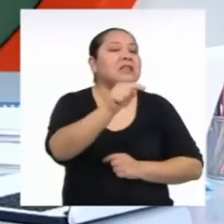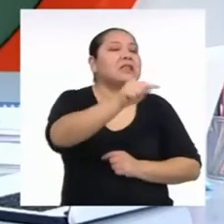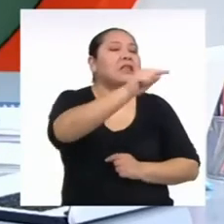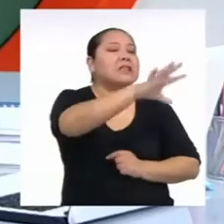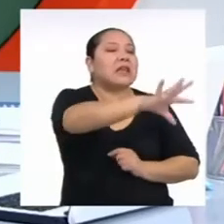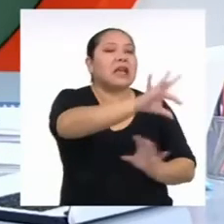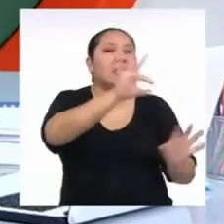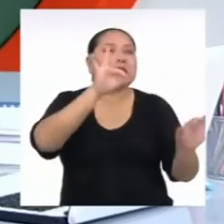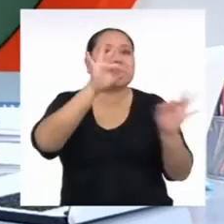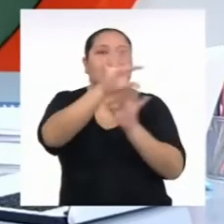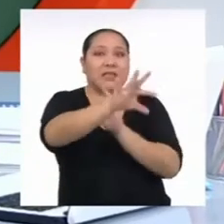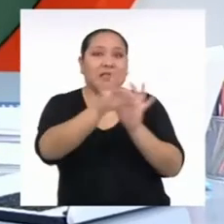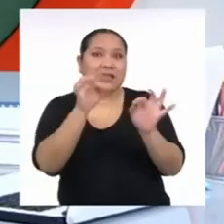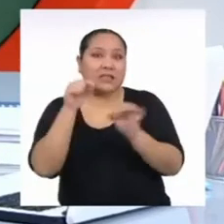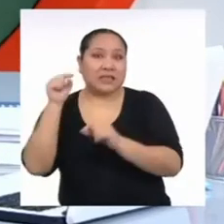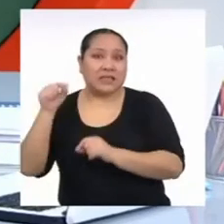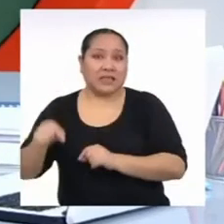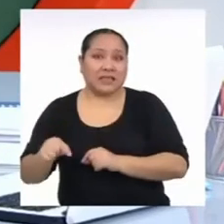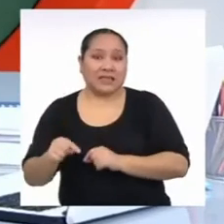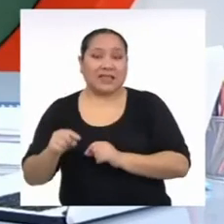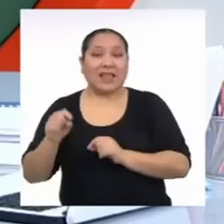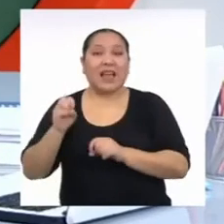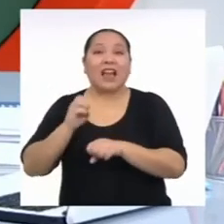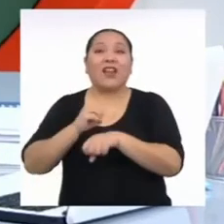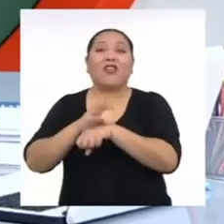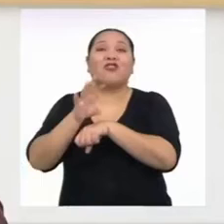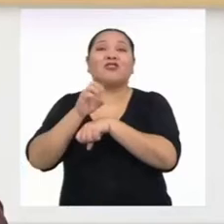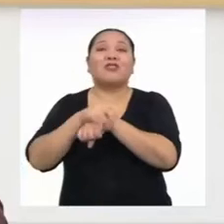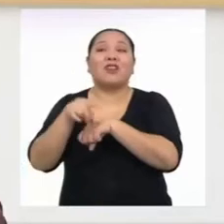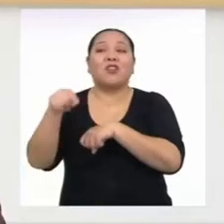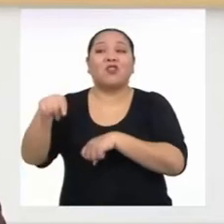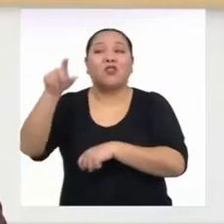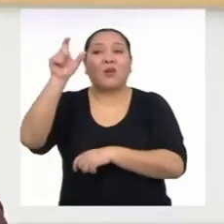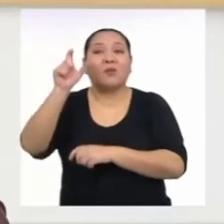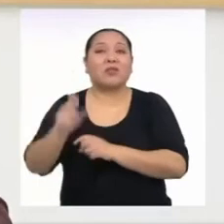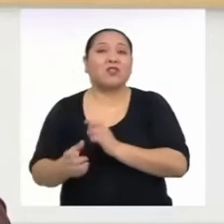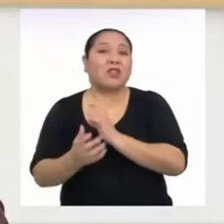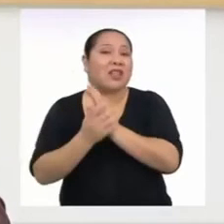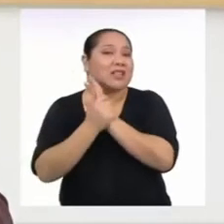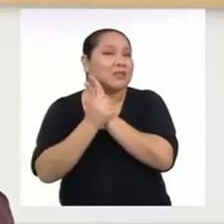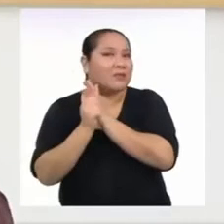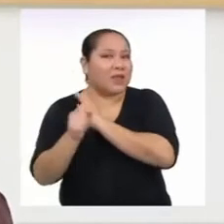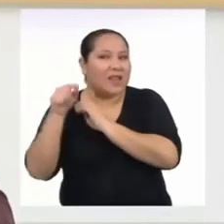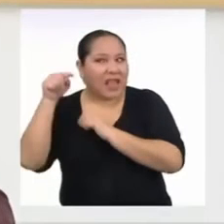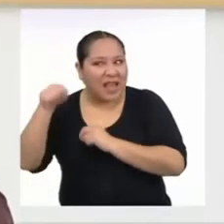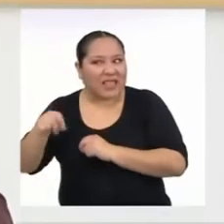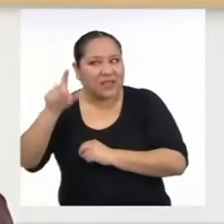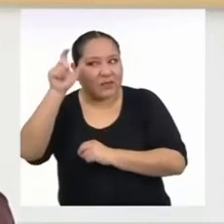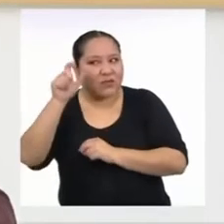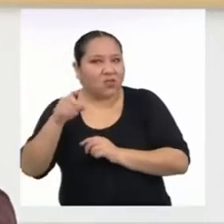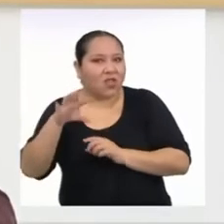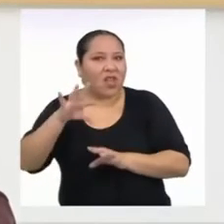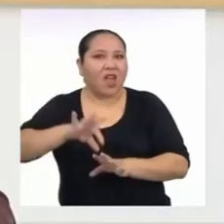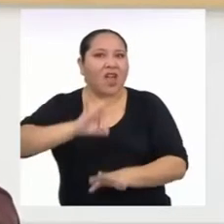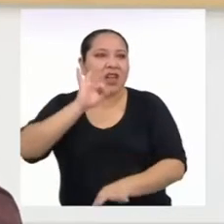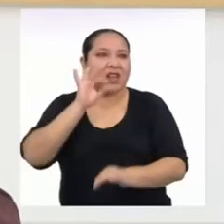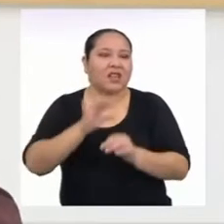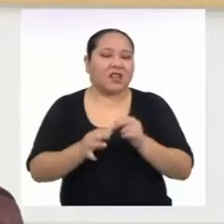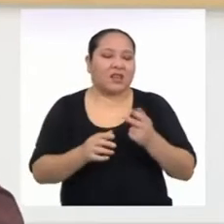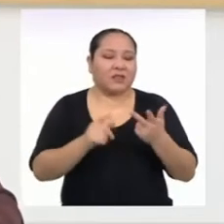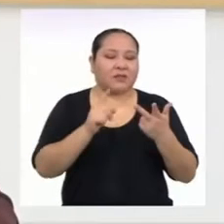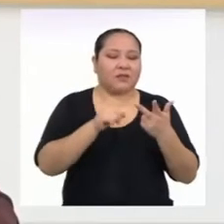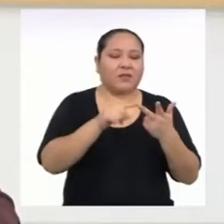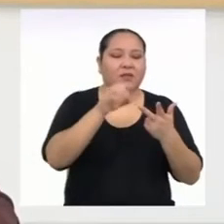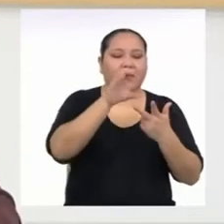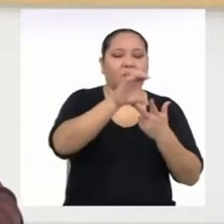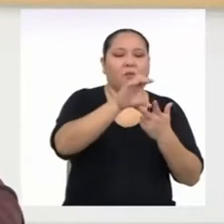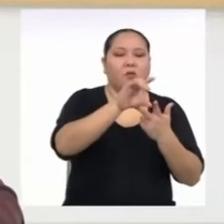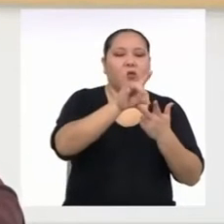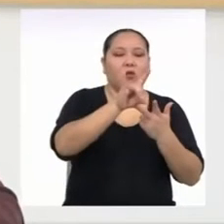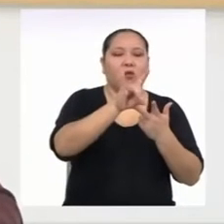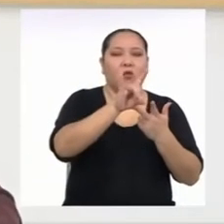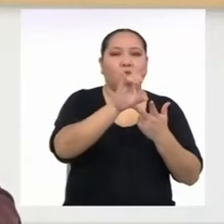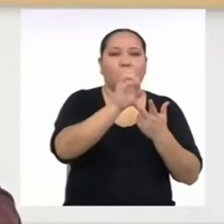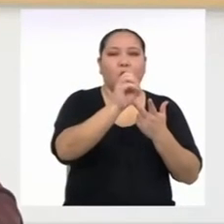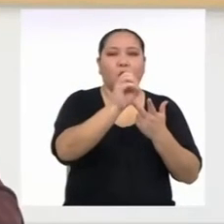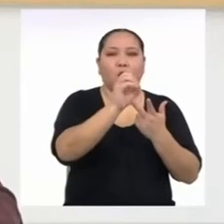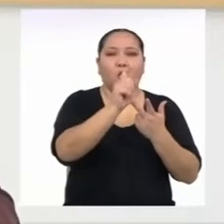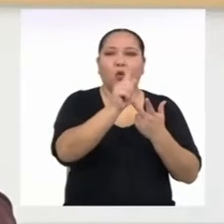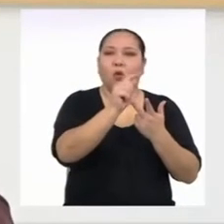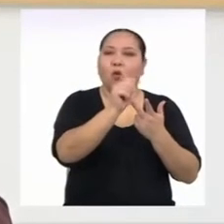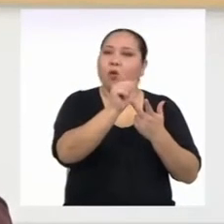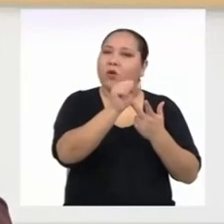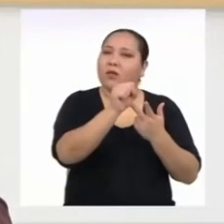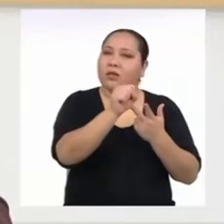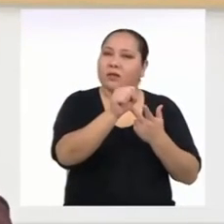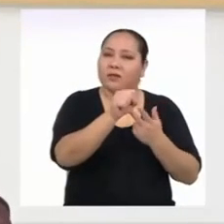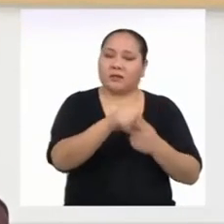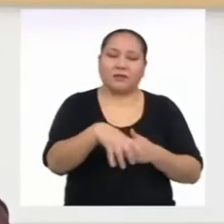una selección con asesoría de algún experto. Sí. Y finalmente tenemos el muestreo por cuotas. Si se conocen